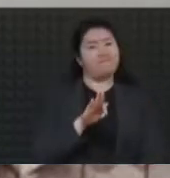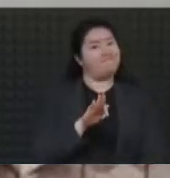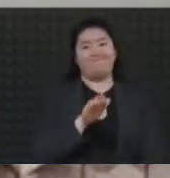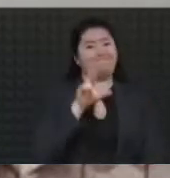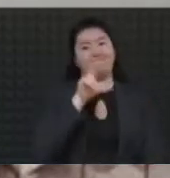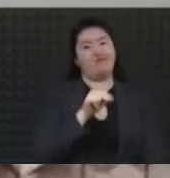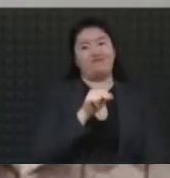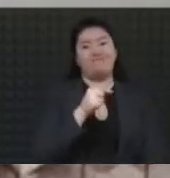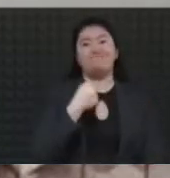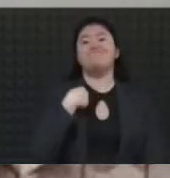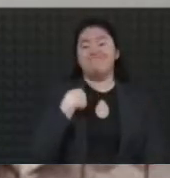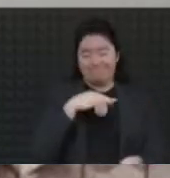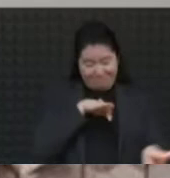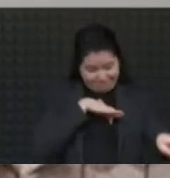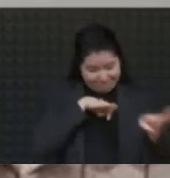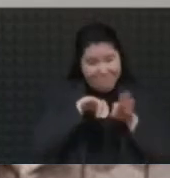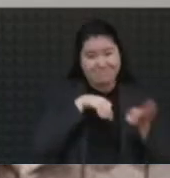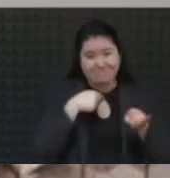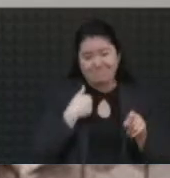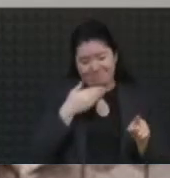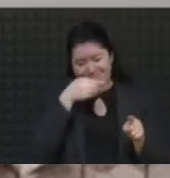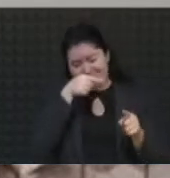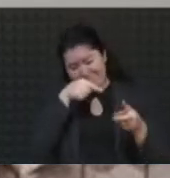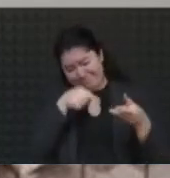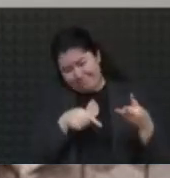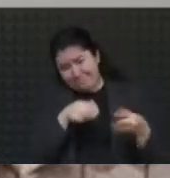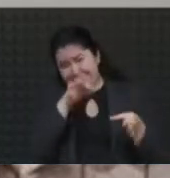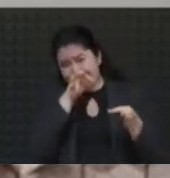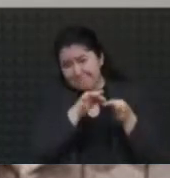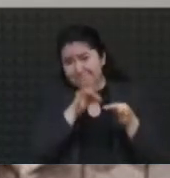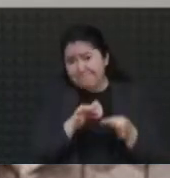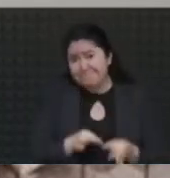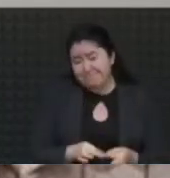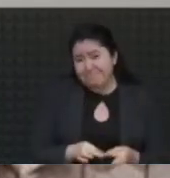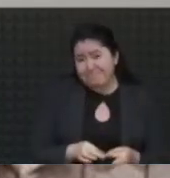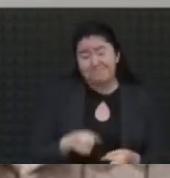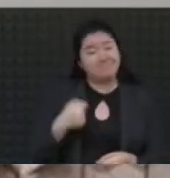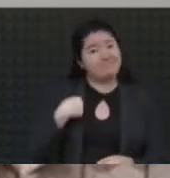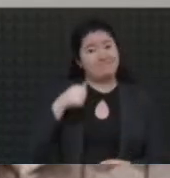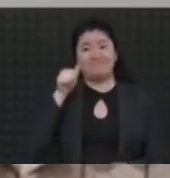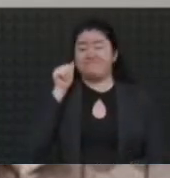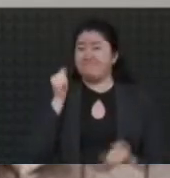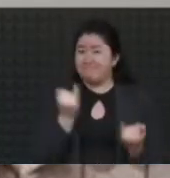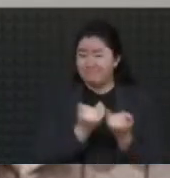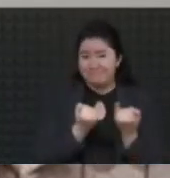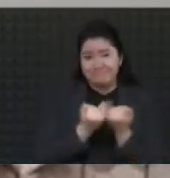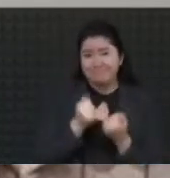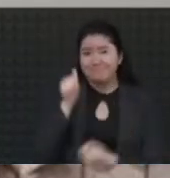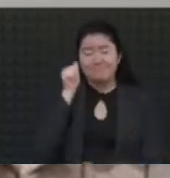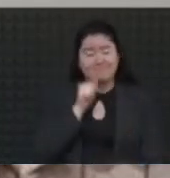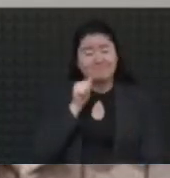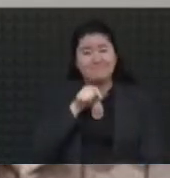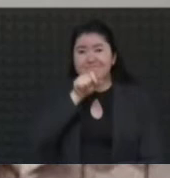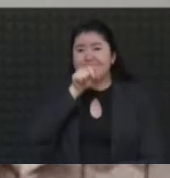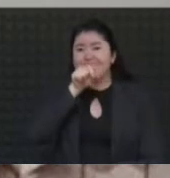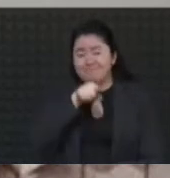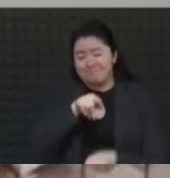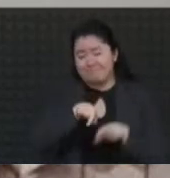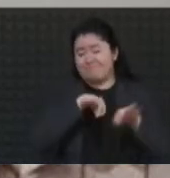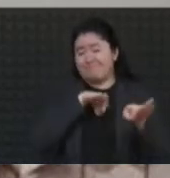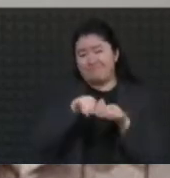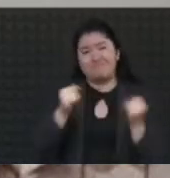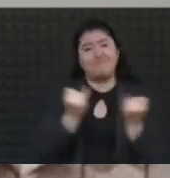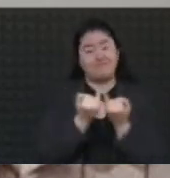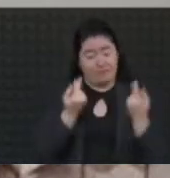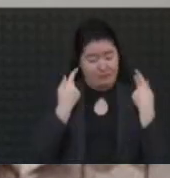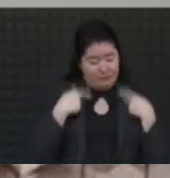de la Ciudad de México. Y así voy a serlo como persona, como jefa de gobierno, siempre. Entonces, en este caso